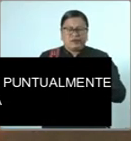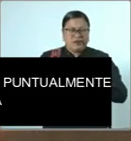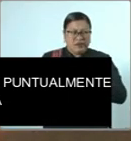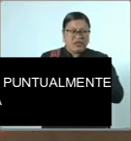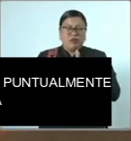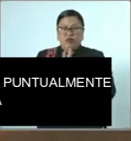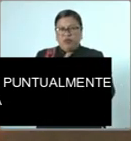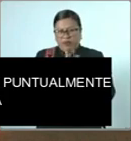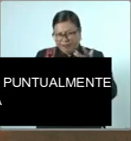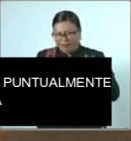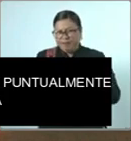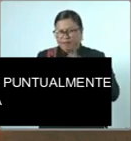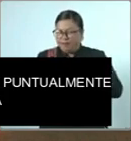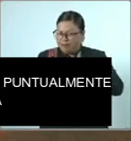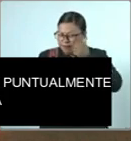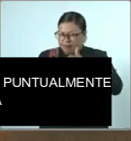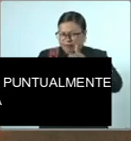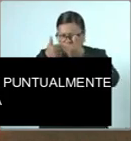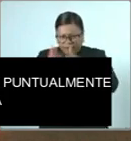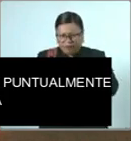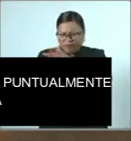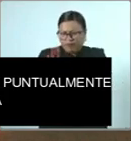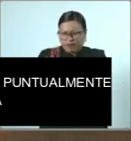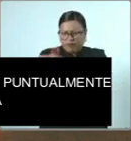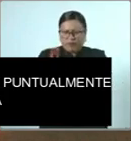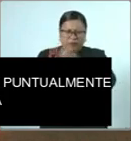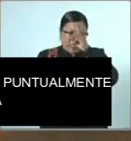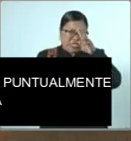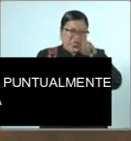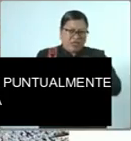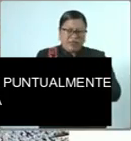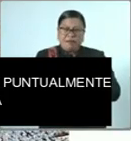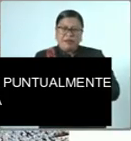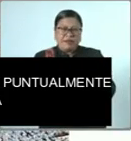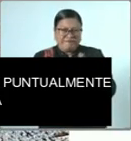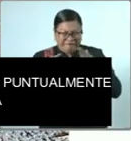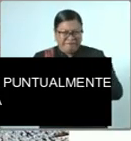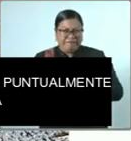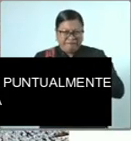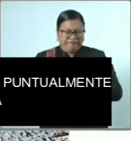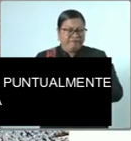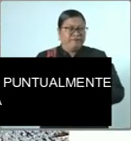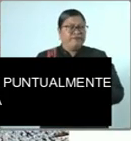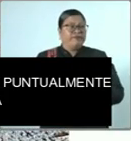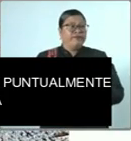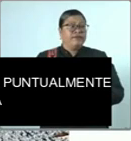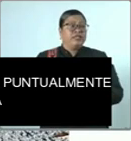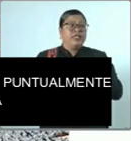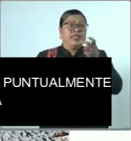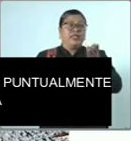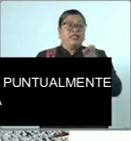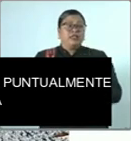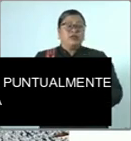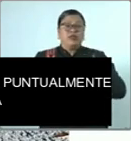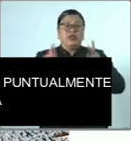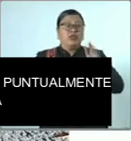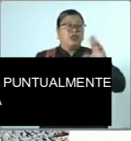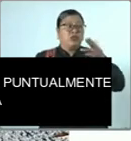apoyo de ustedes de manera permanente para que no vaya a haber alguna situación mayor. Es el puente que está en